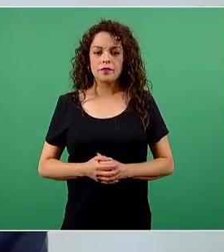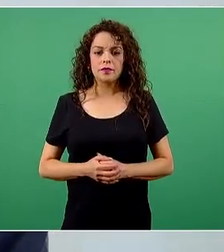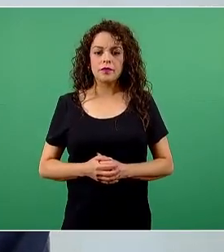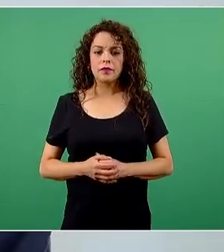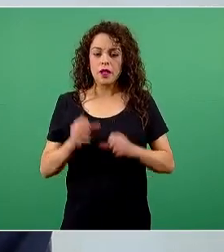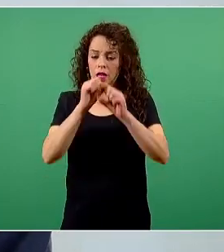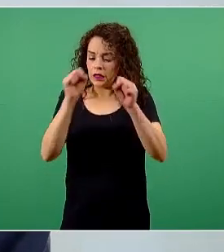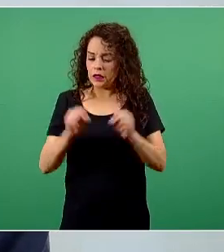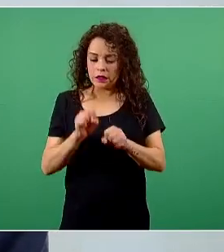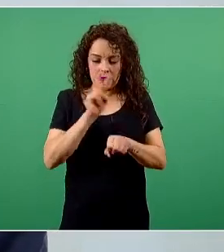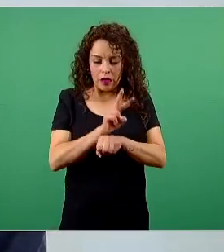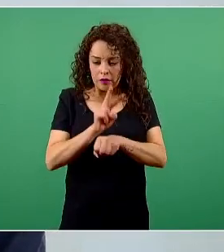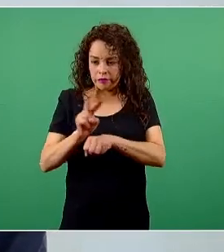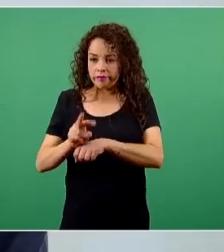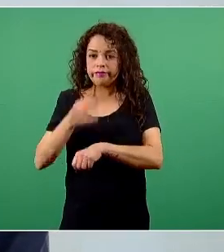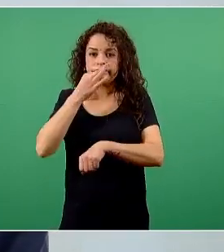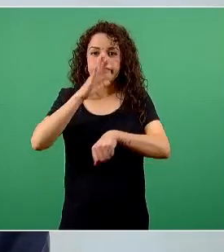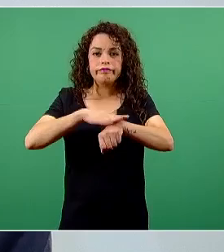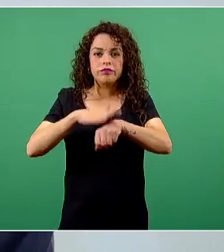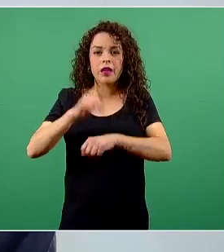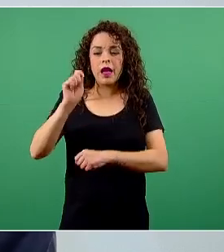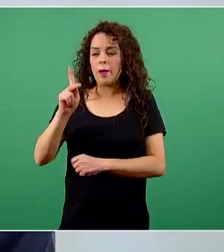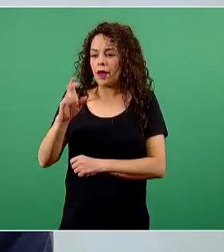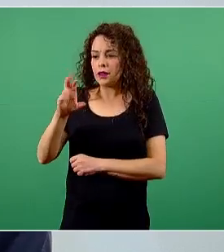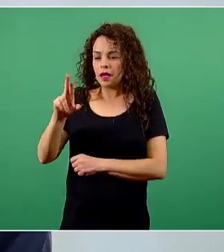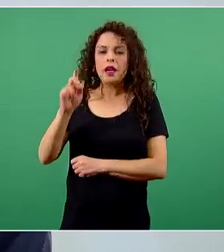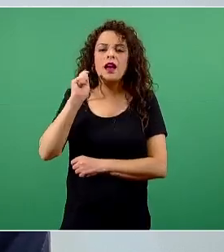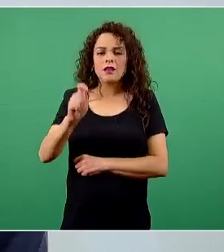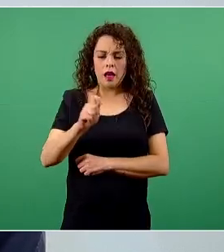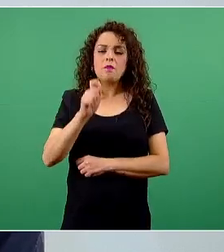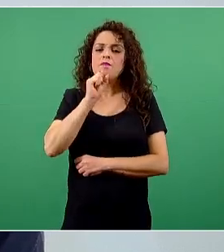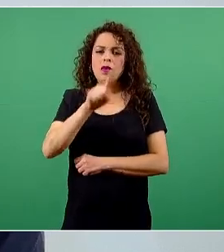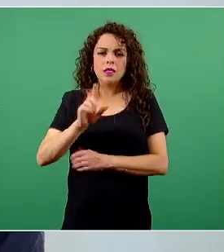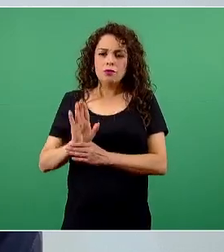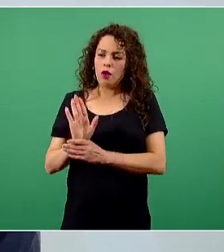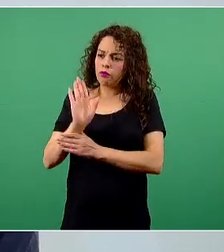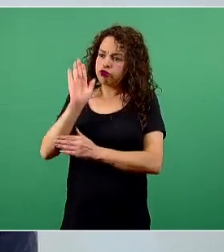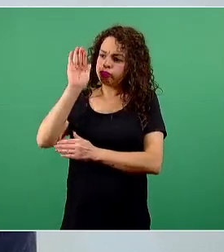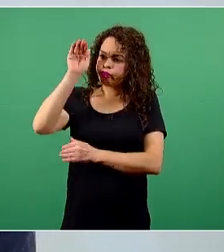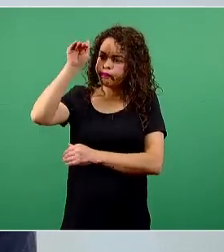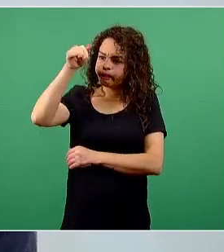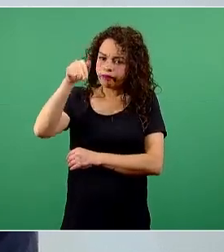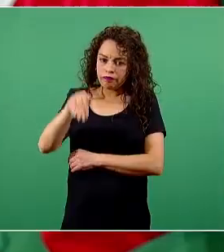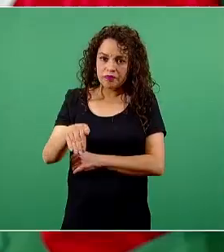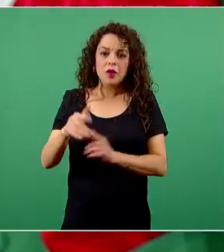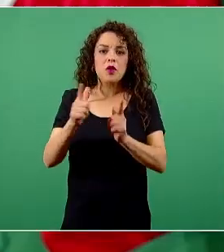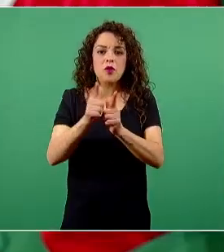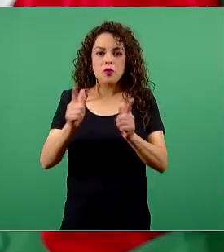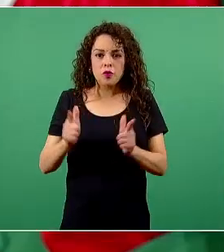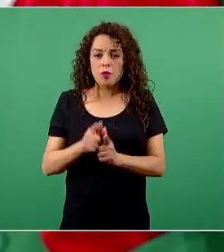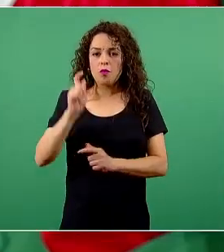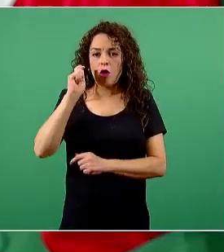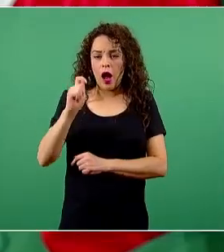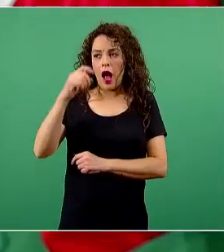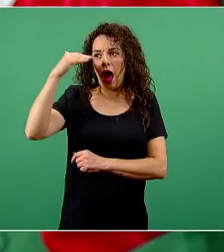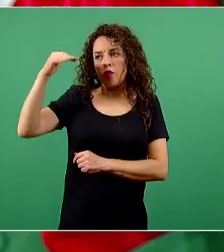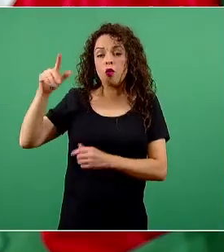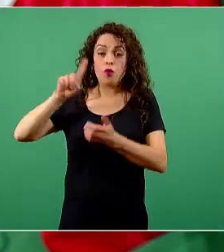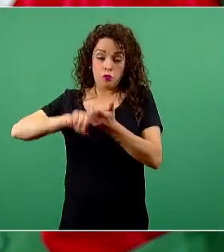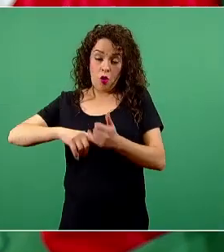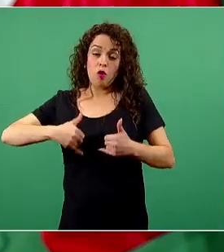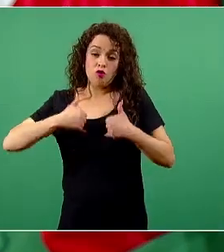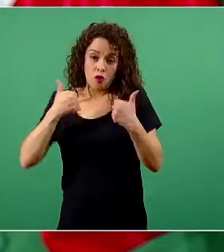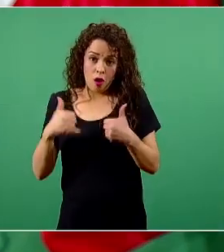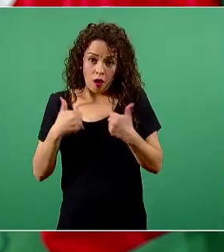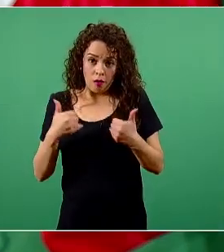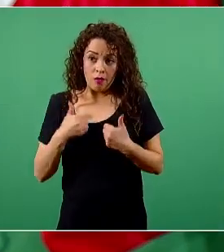vigilancia epidemiológica que lo reporta por PCR, es una curva donde los grupos de adultos jóvenes son los que